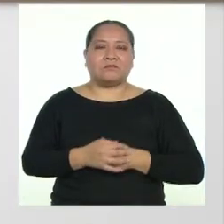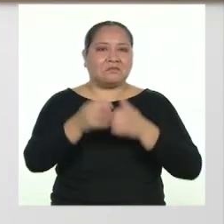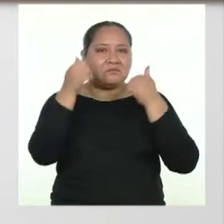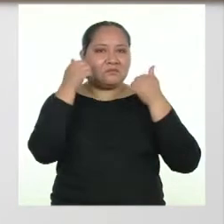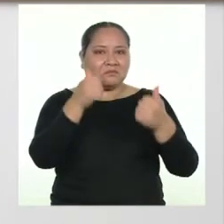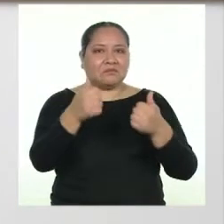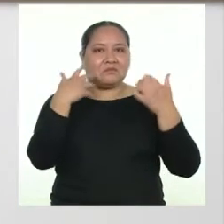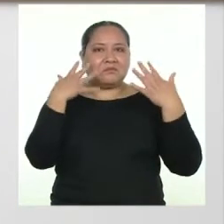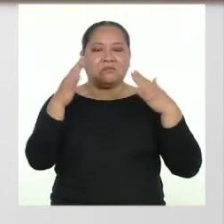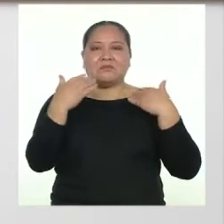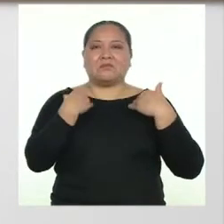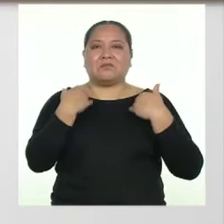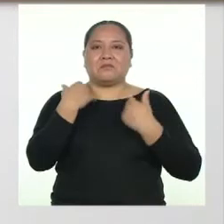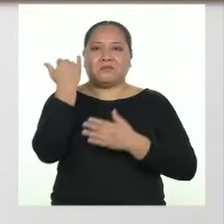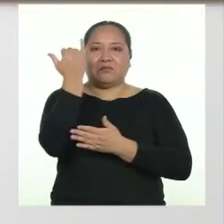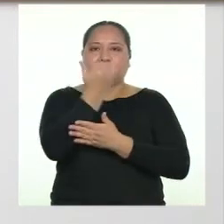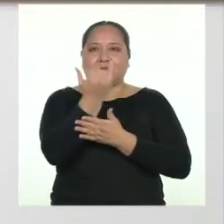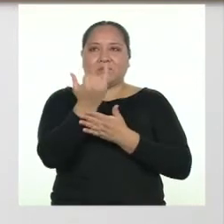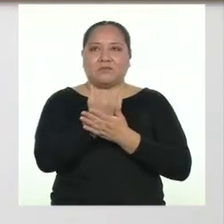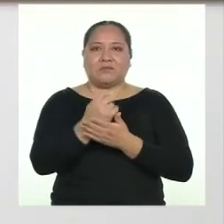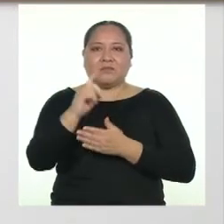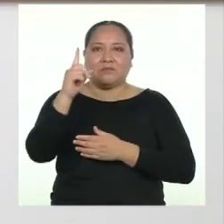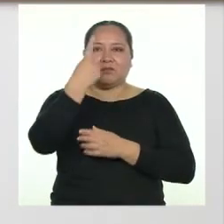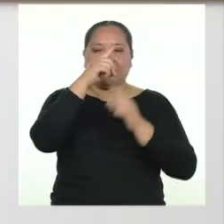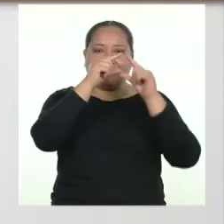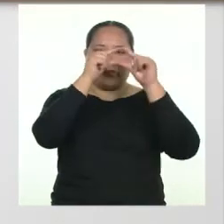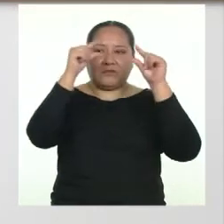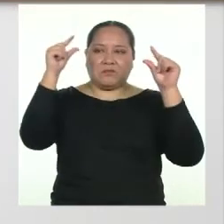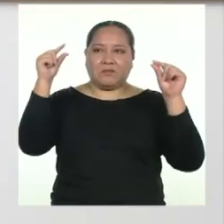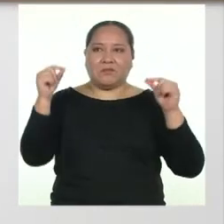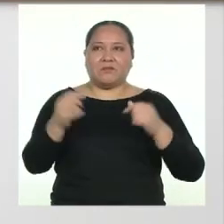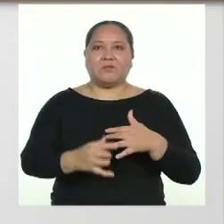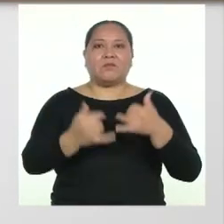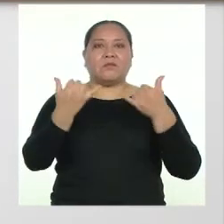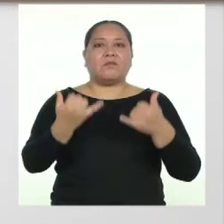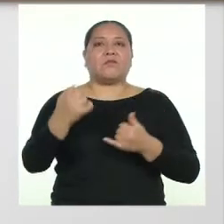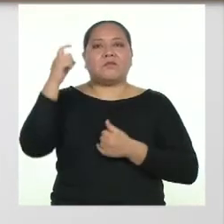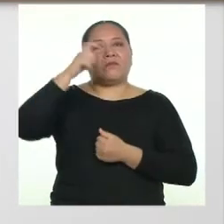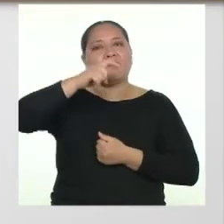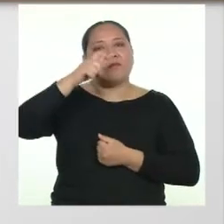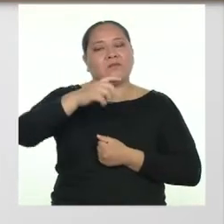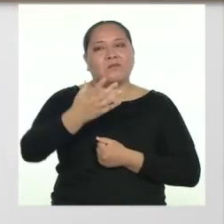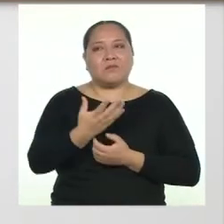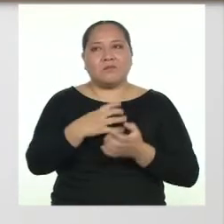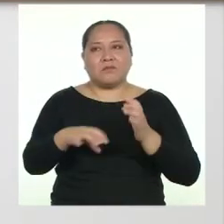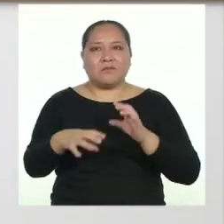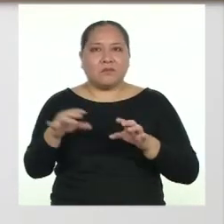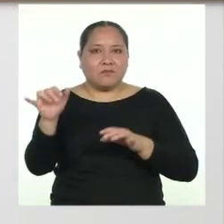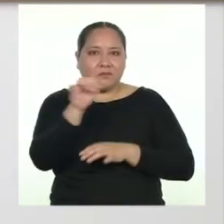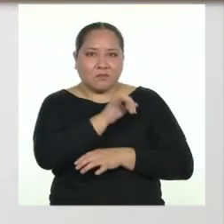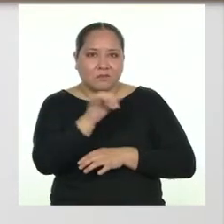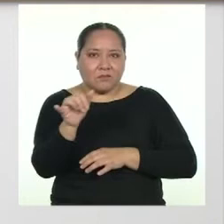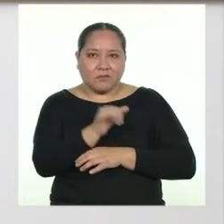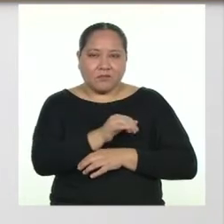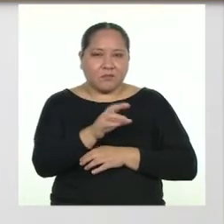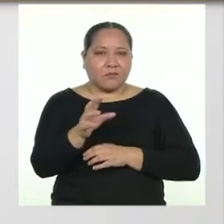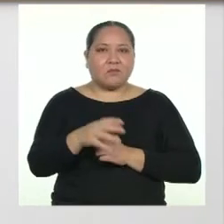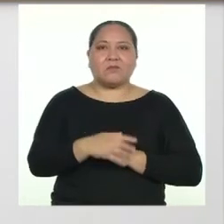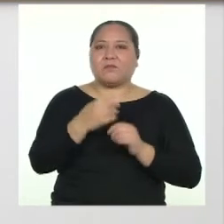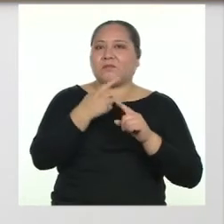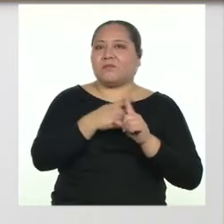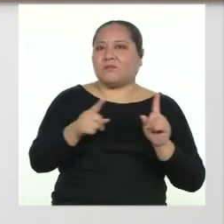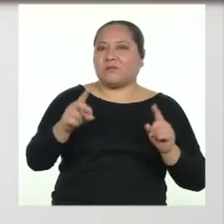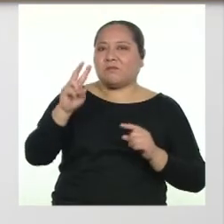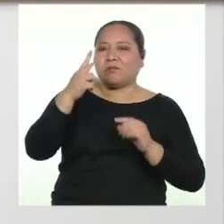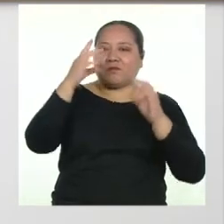Bien, ya tenemos el gráfico de la primera ecuación. Ahora tenemos que hacer exactamente lo mismo, pero